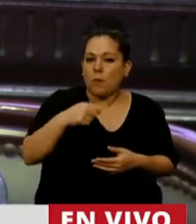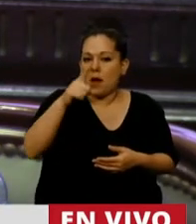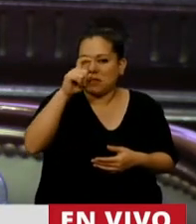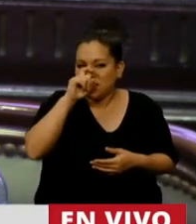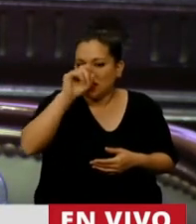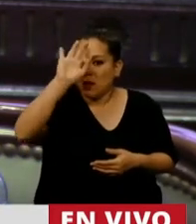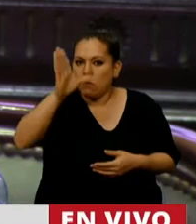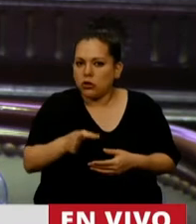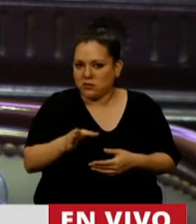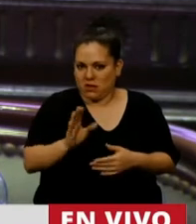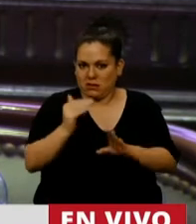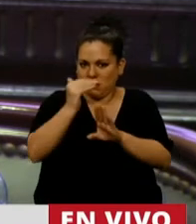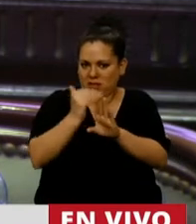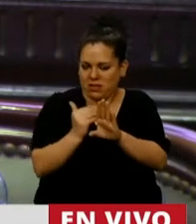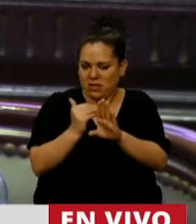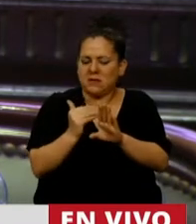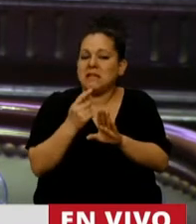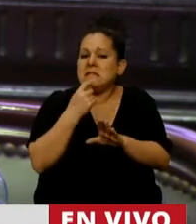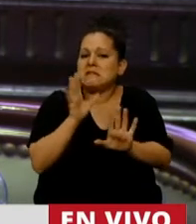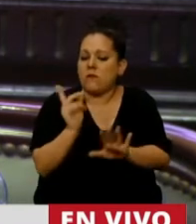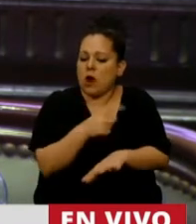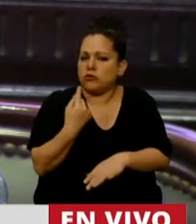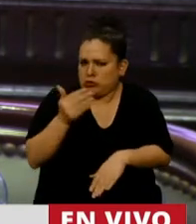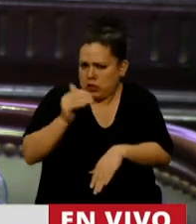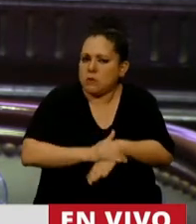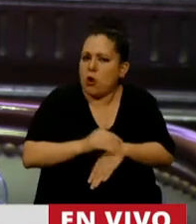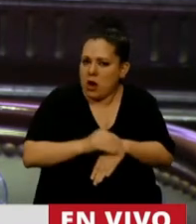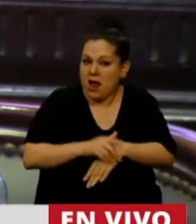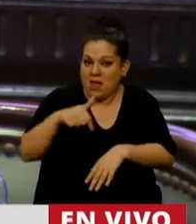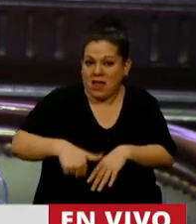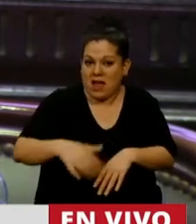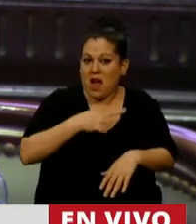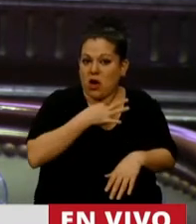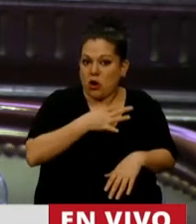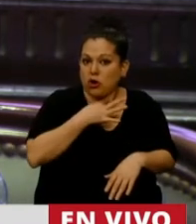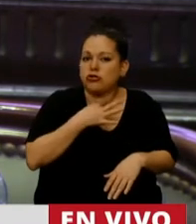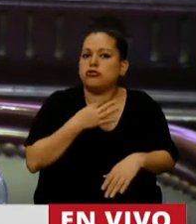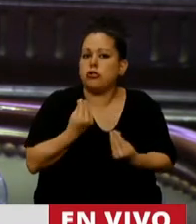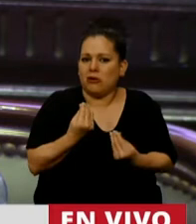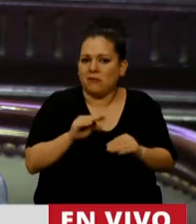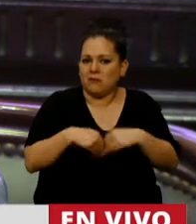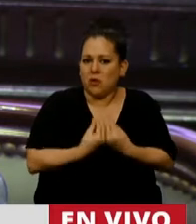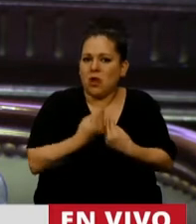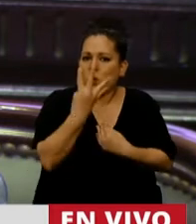11.7%. Si nos hiciéramos cargo que en agosto de este año solo alcanzaba para cubrir el